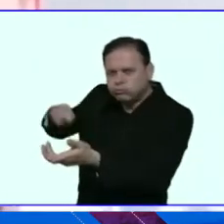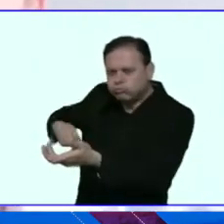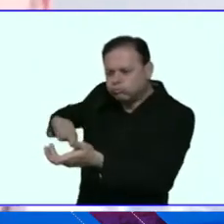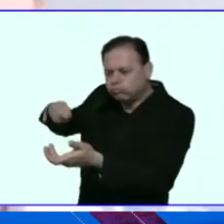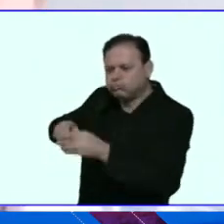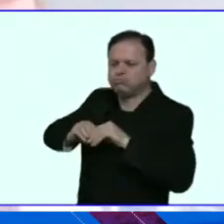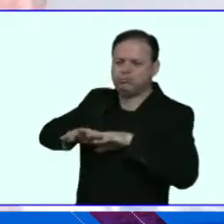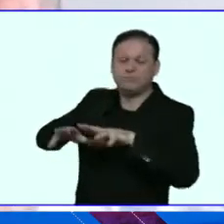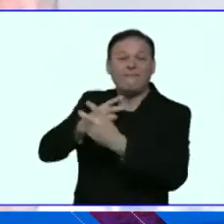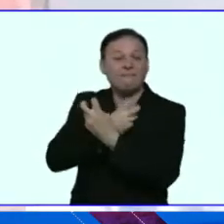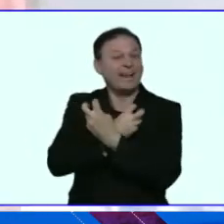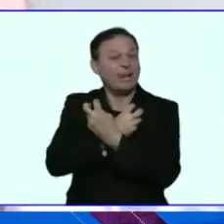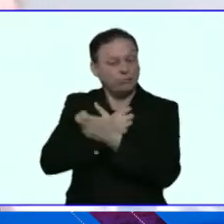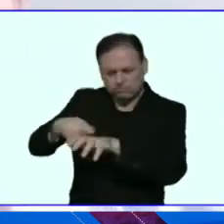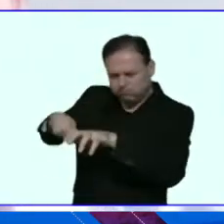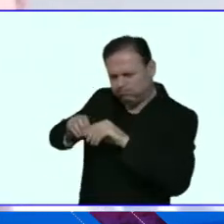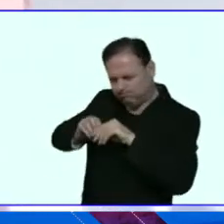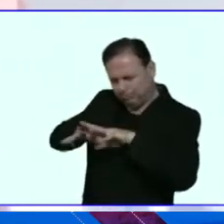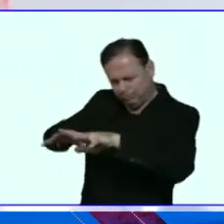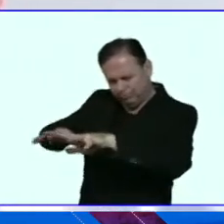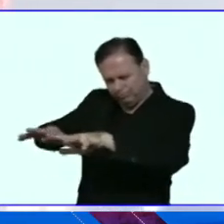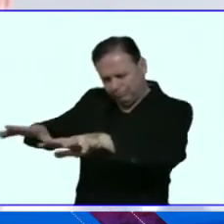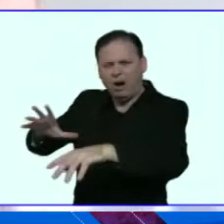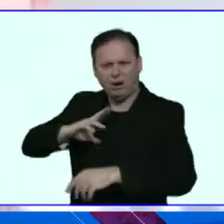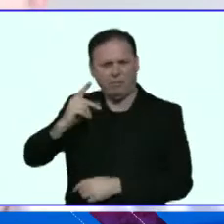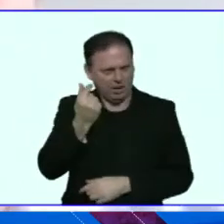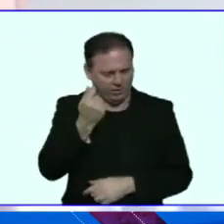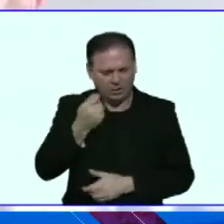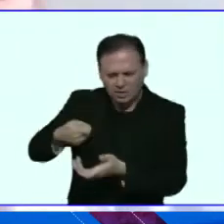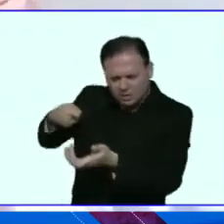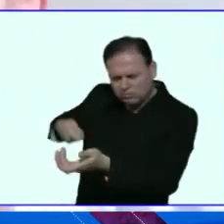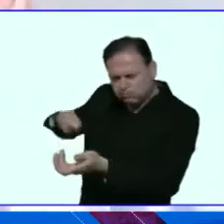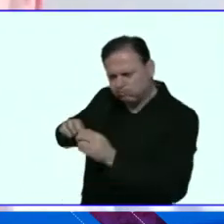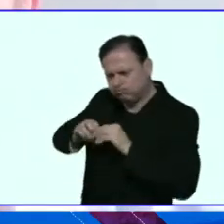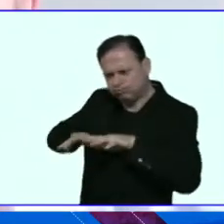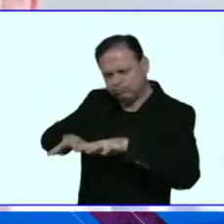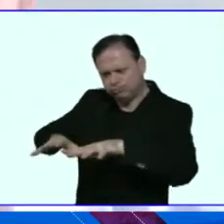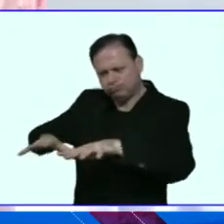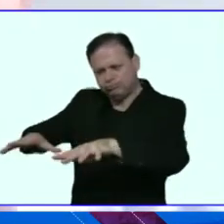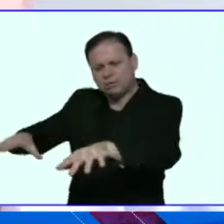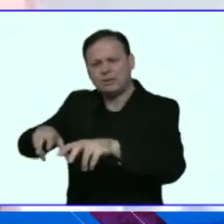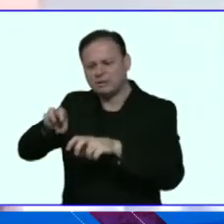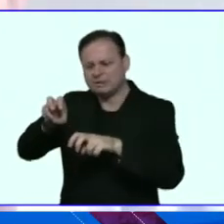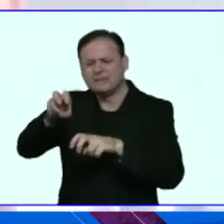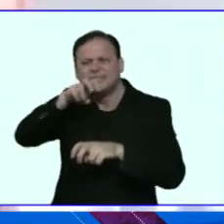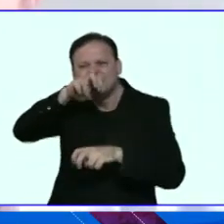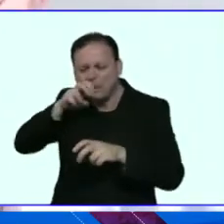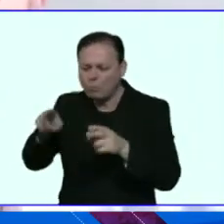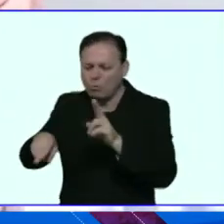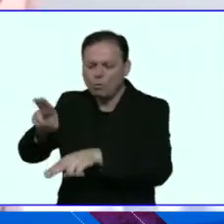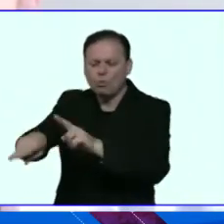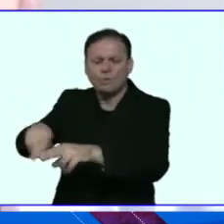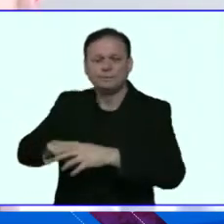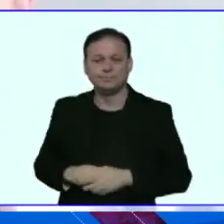totalmente presupuestado, ¿verdad? Hay por lo menos una empresa que en estos años no ha venido a fumigar, ni por amago ni